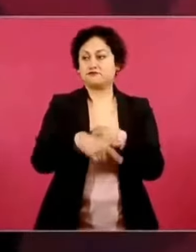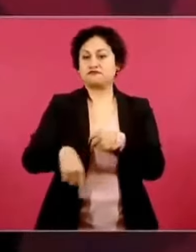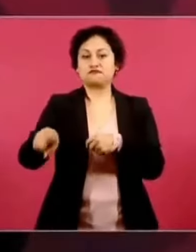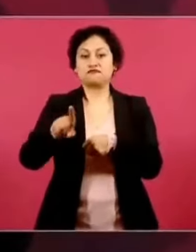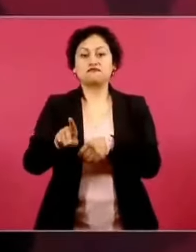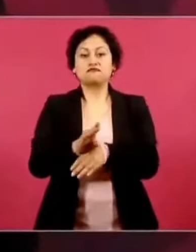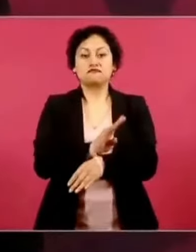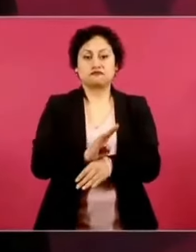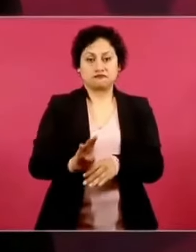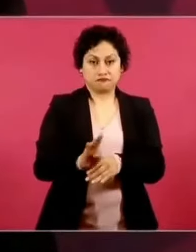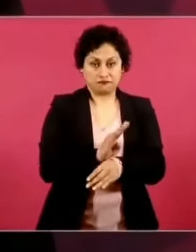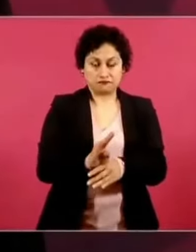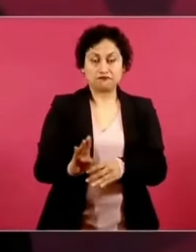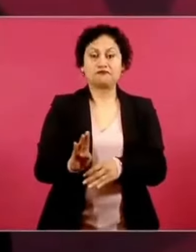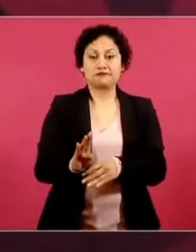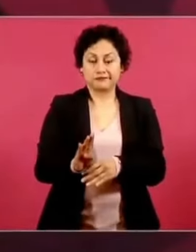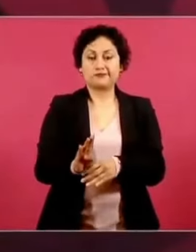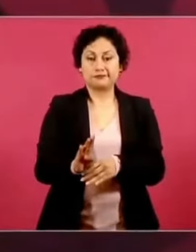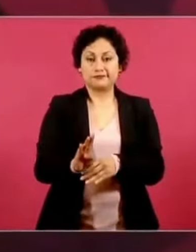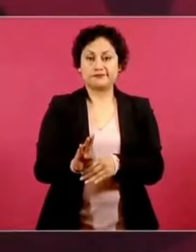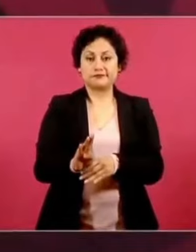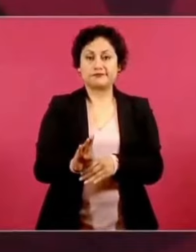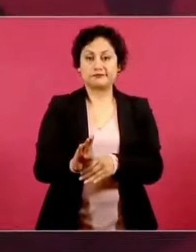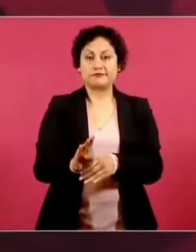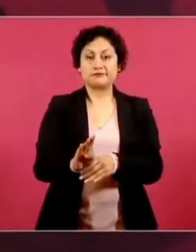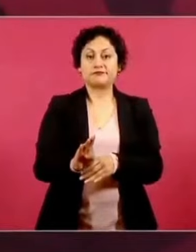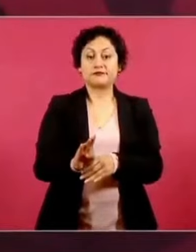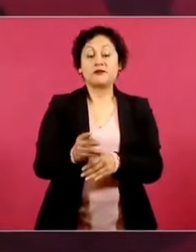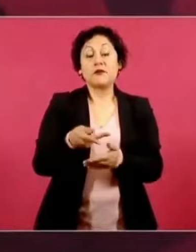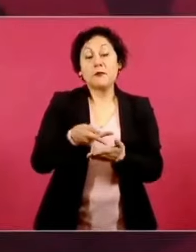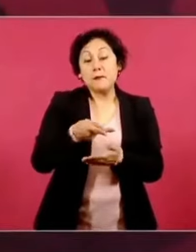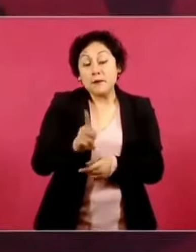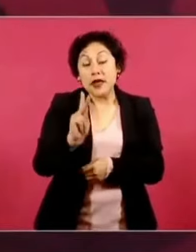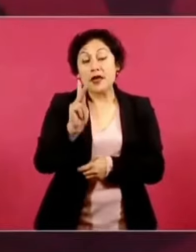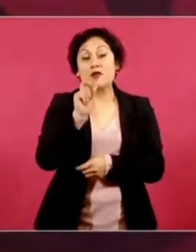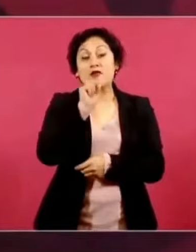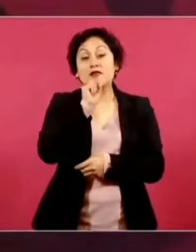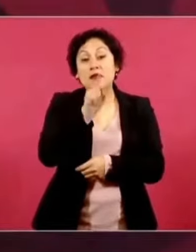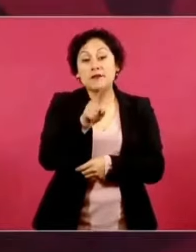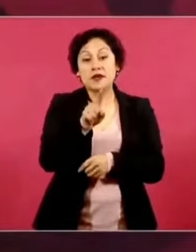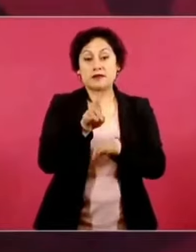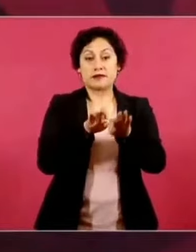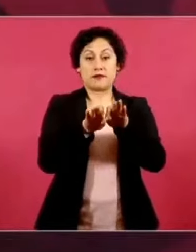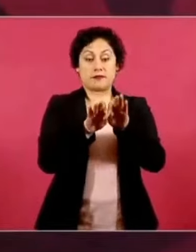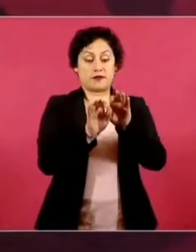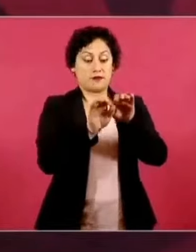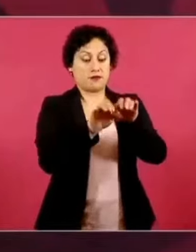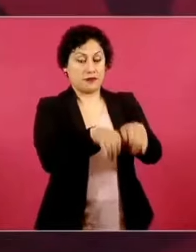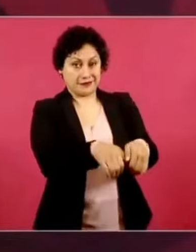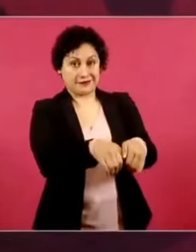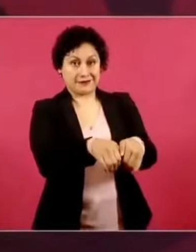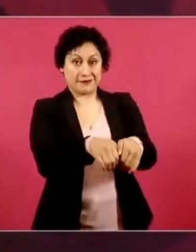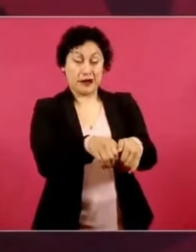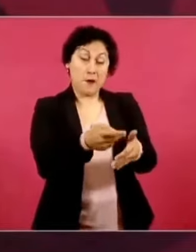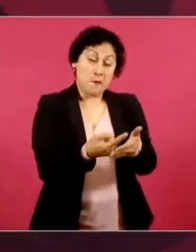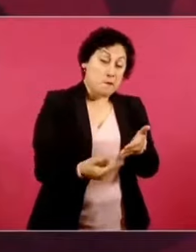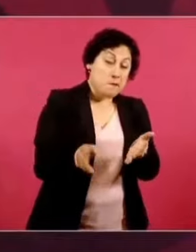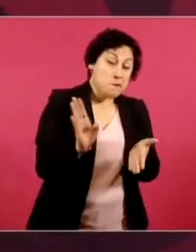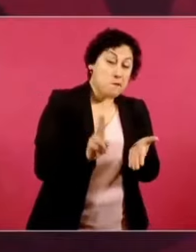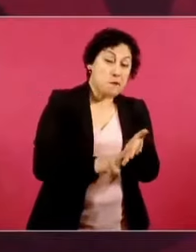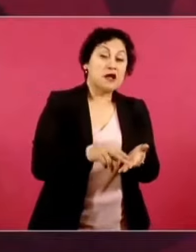sucedía en décadas los salarios tanto el